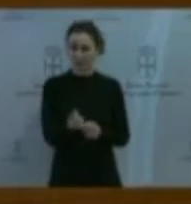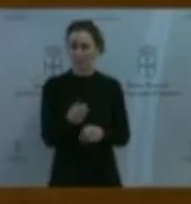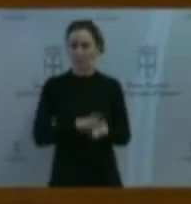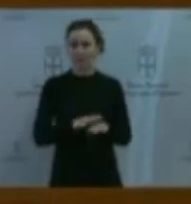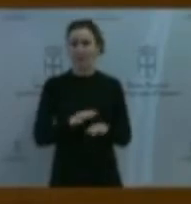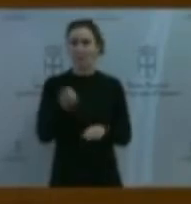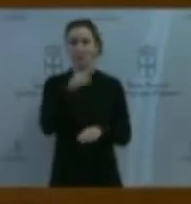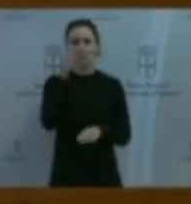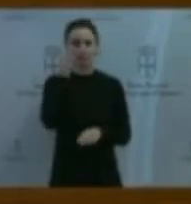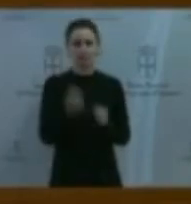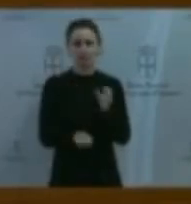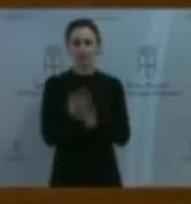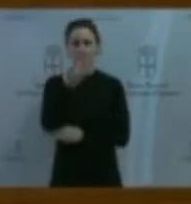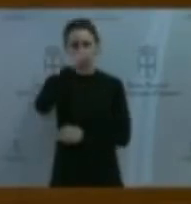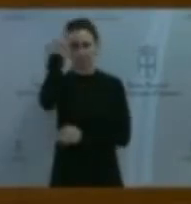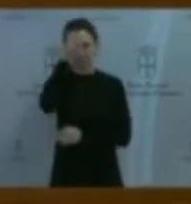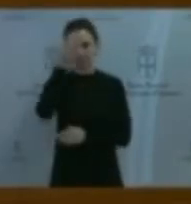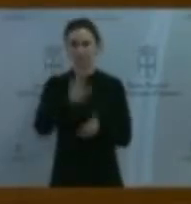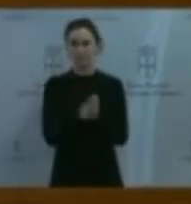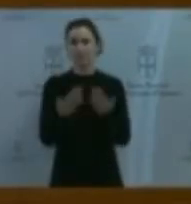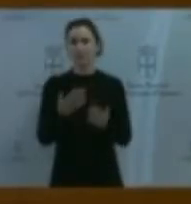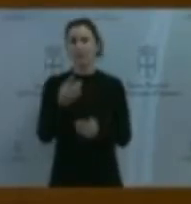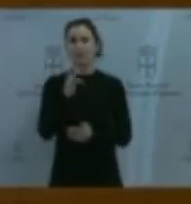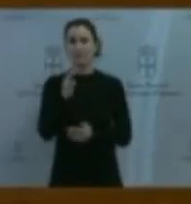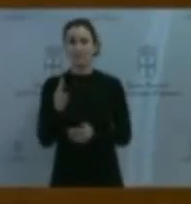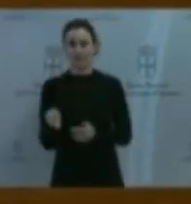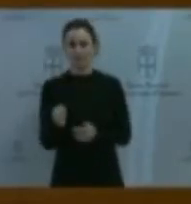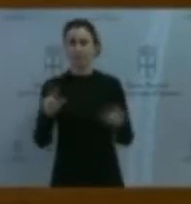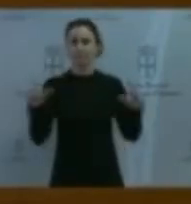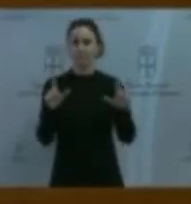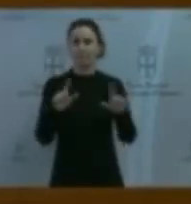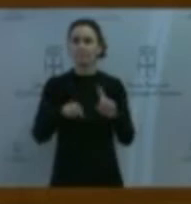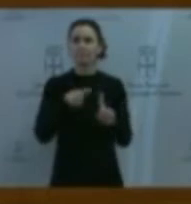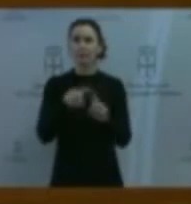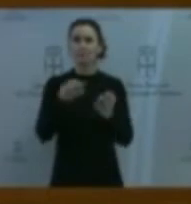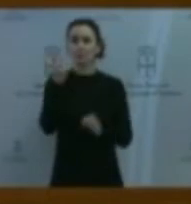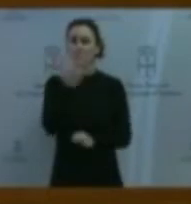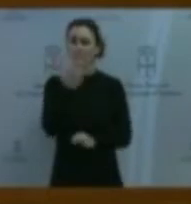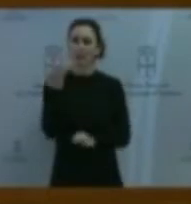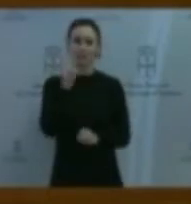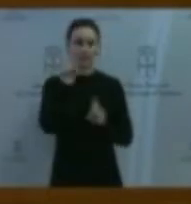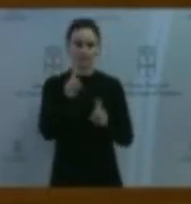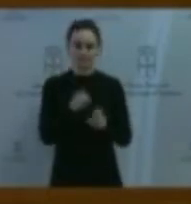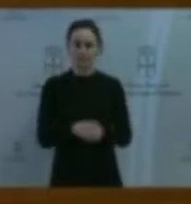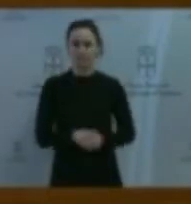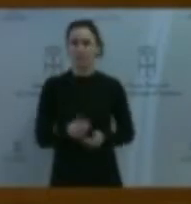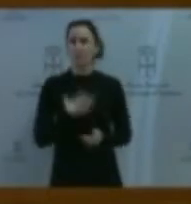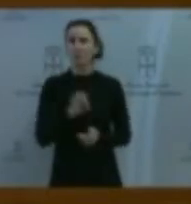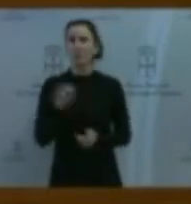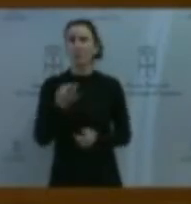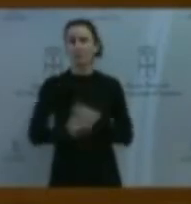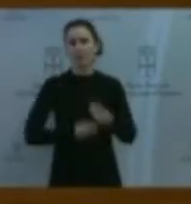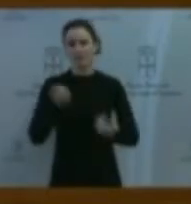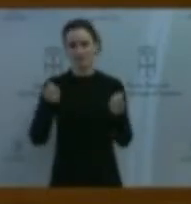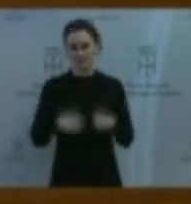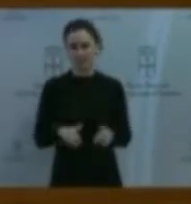presencia en la TPA y el sufitu de la lengua en la escuela. Hay cosas que podemos y tenemos que hacer ya. Presidente,